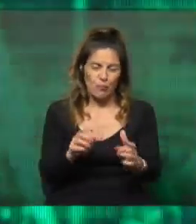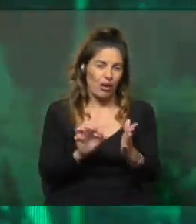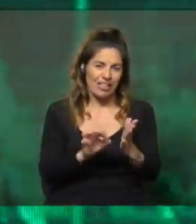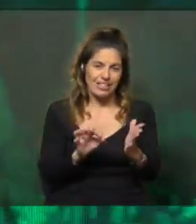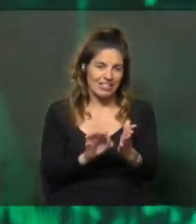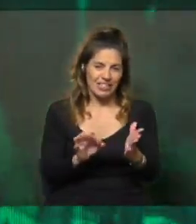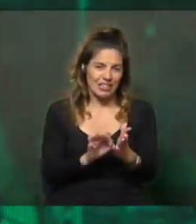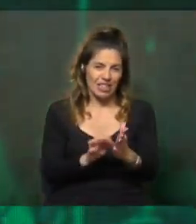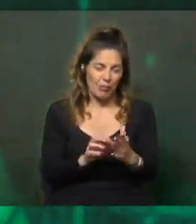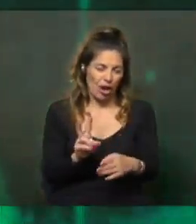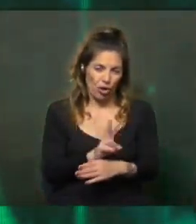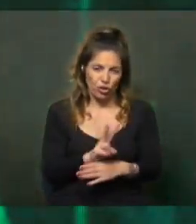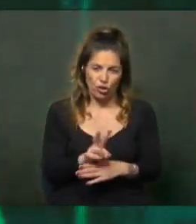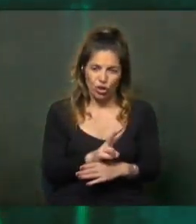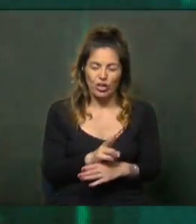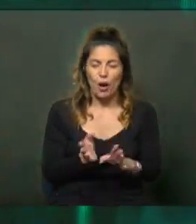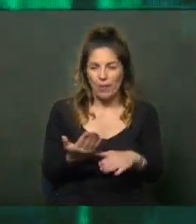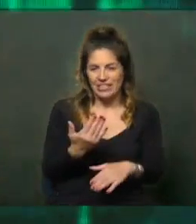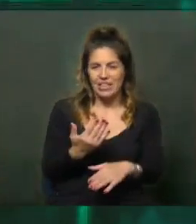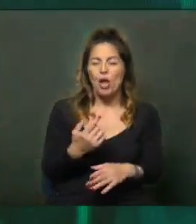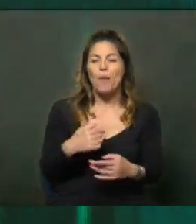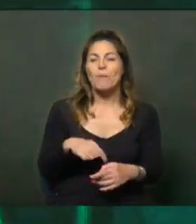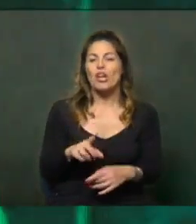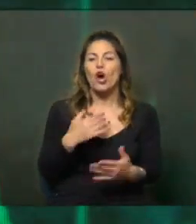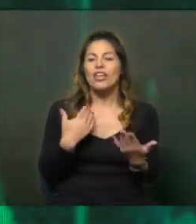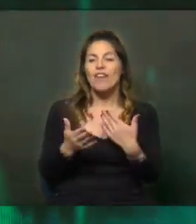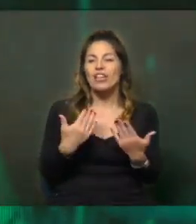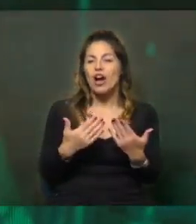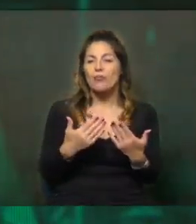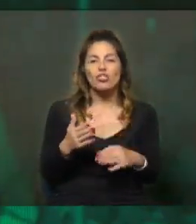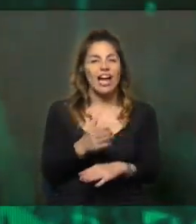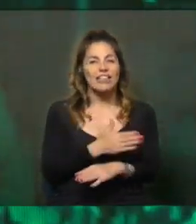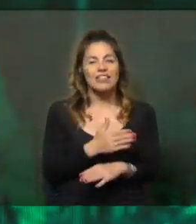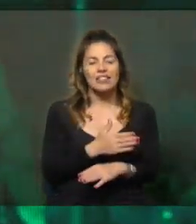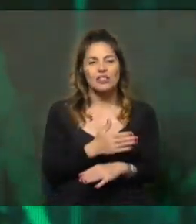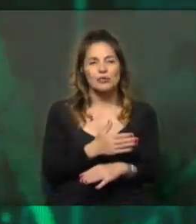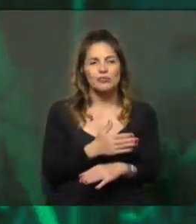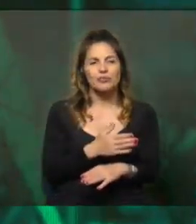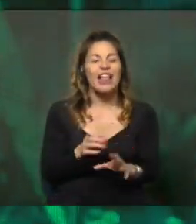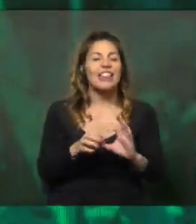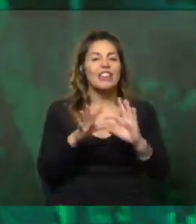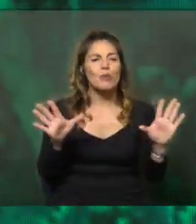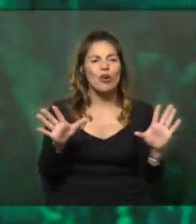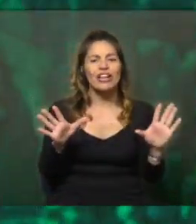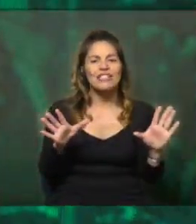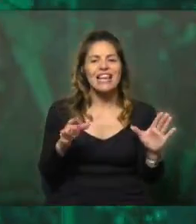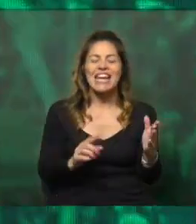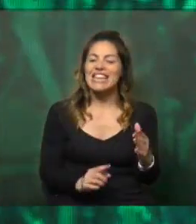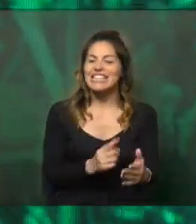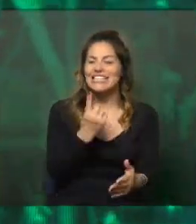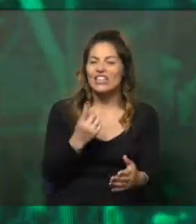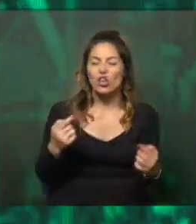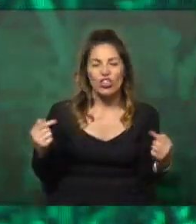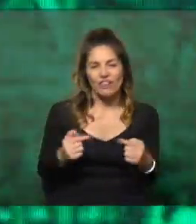termina controlando No mucho más pero hoy hablamos hablamos antes de El la democracia estuvo en el centro del